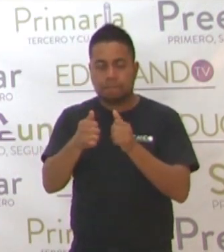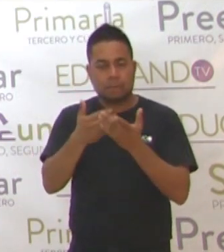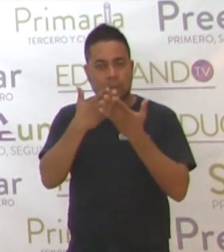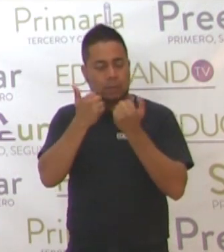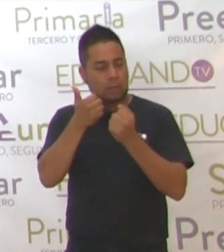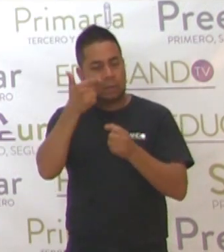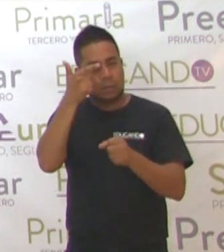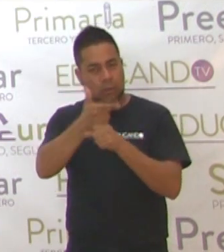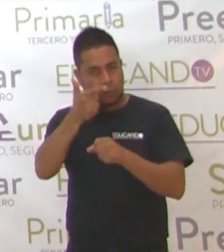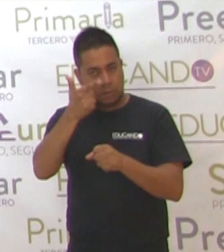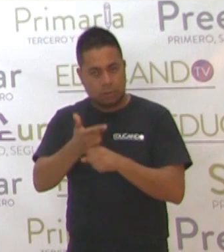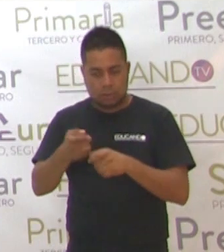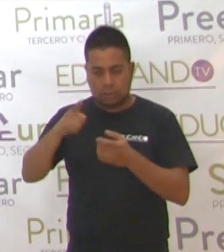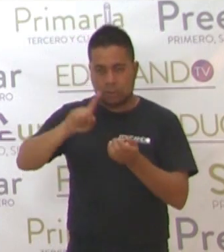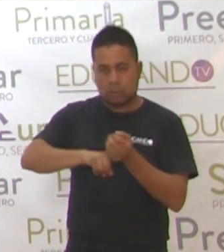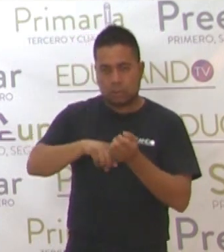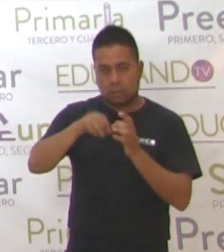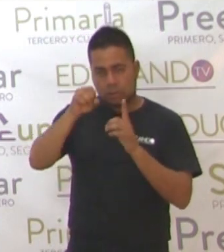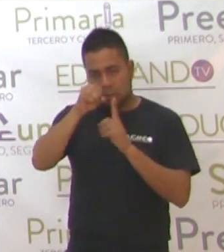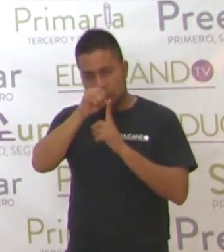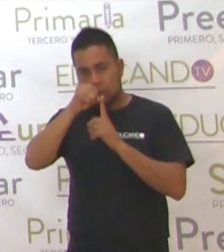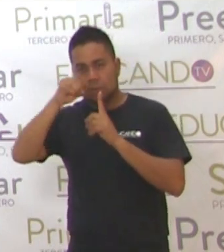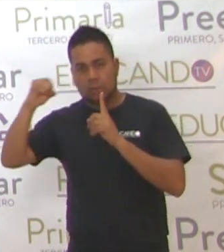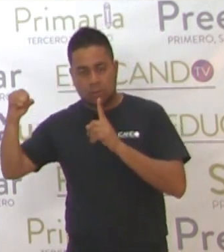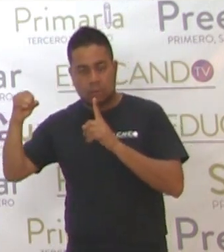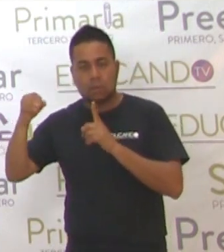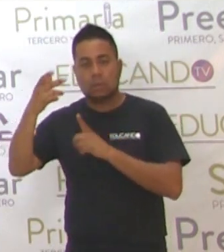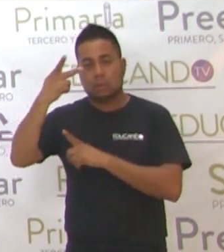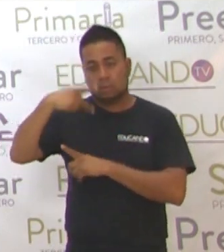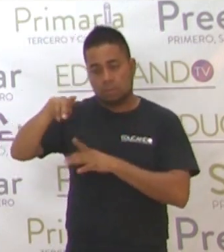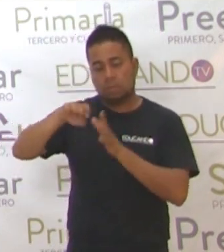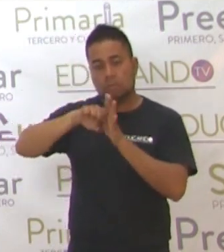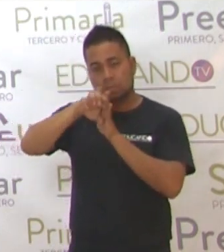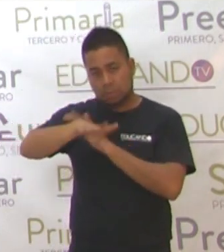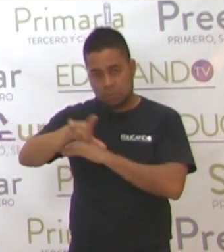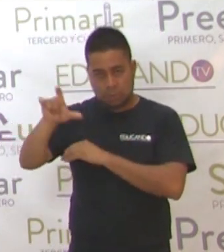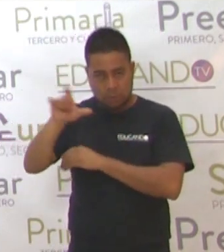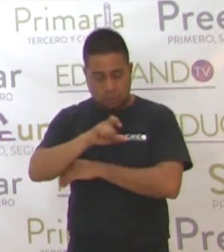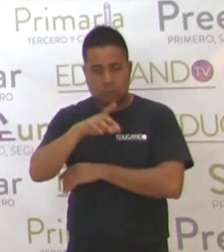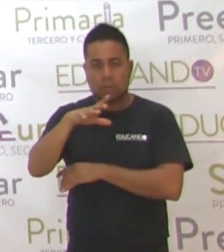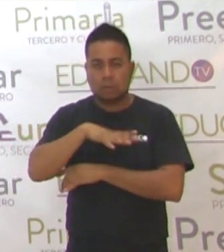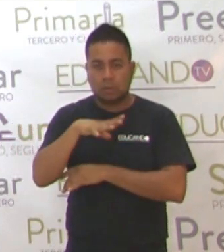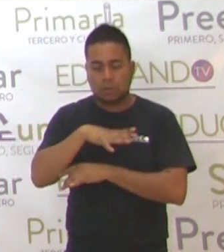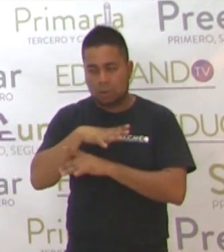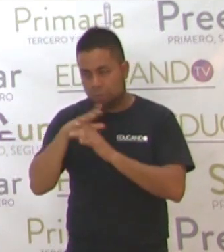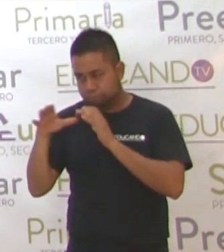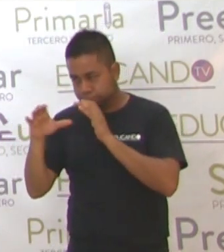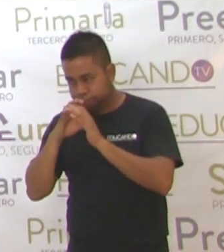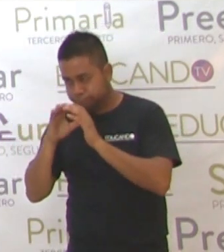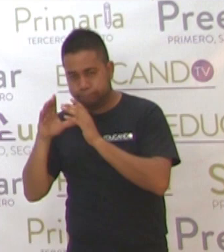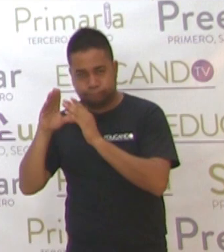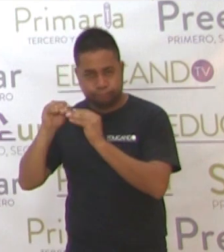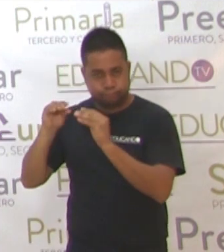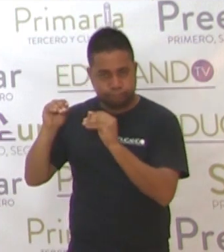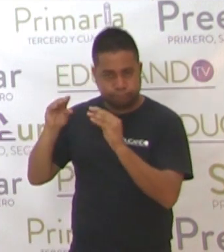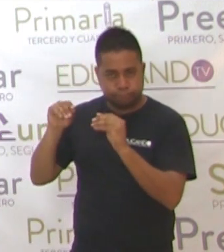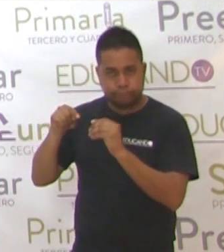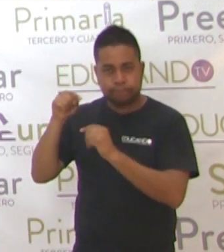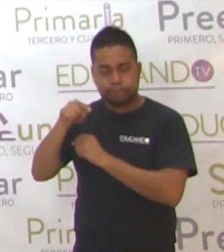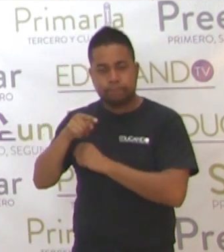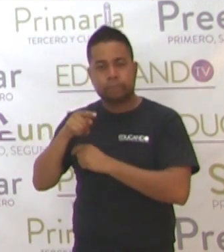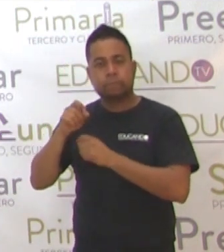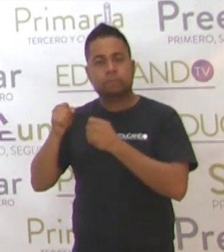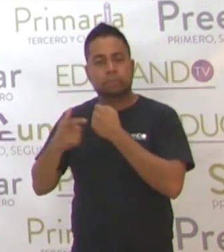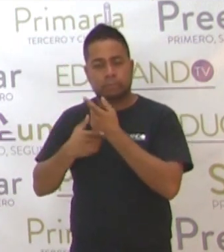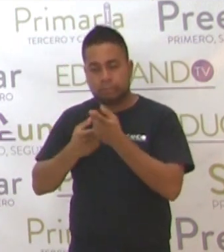identificada dentro de la oración pero que cuando existe una conversación y esta conversación es